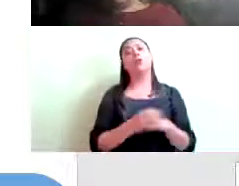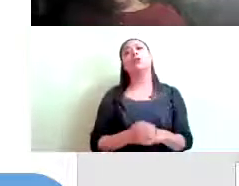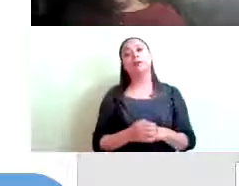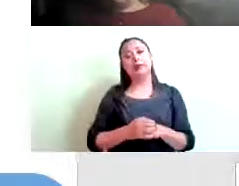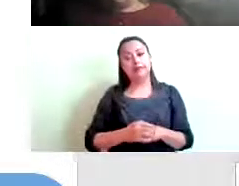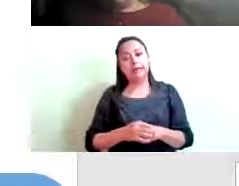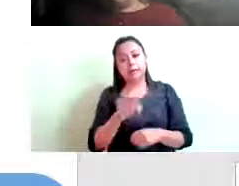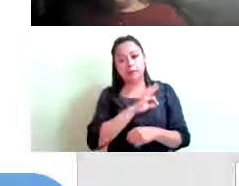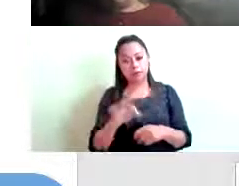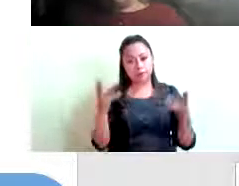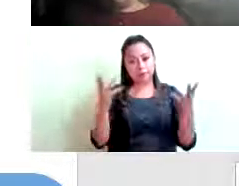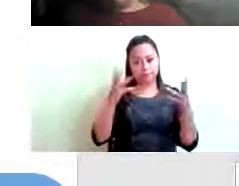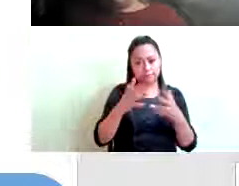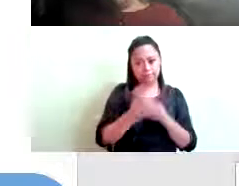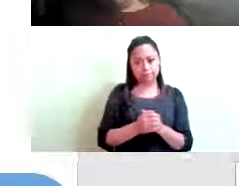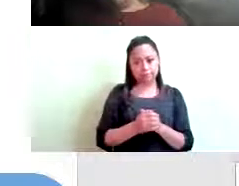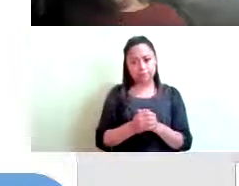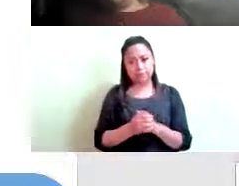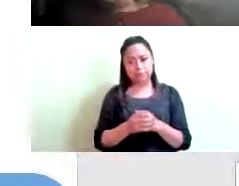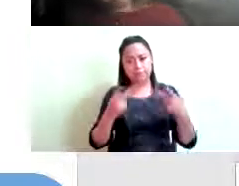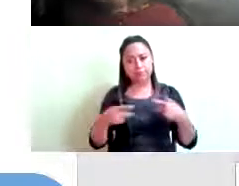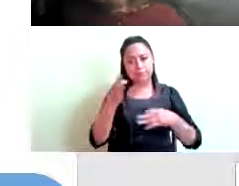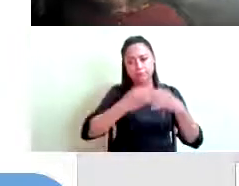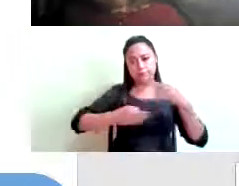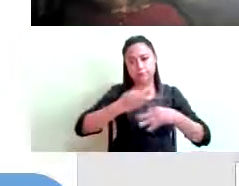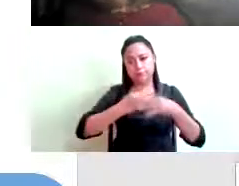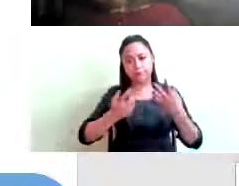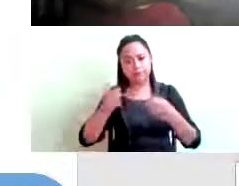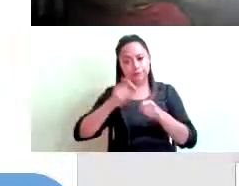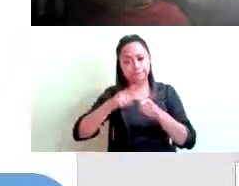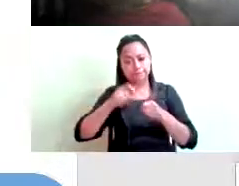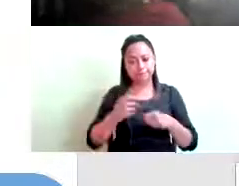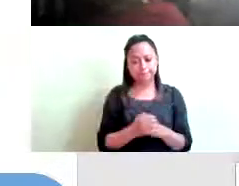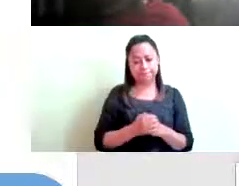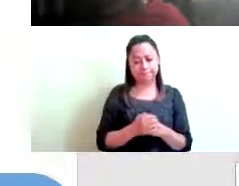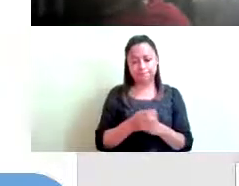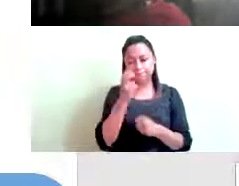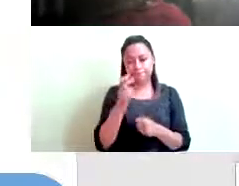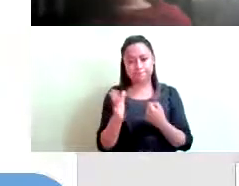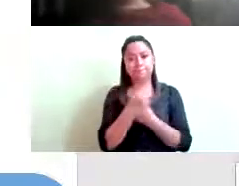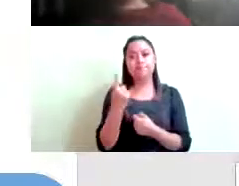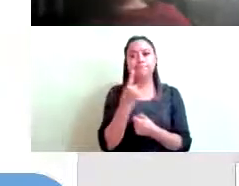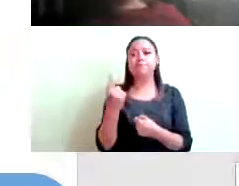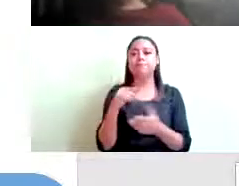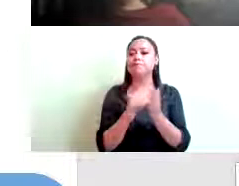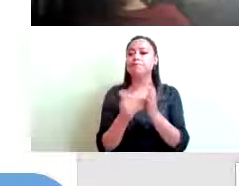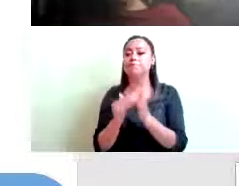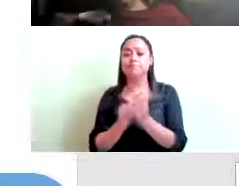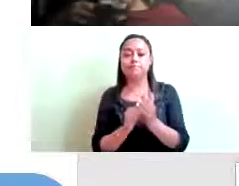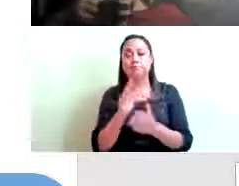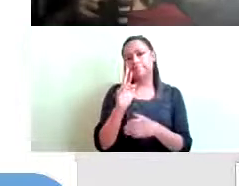las personas involucradas. Esto tanto en la planeación de los recursos